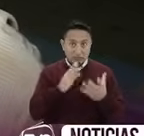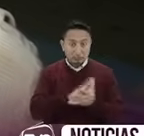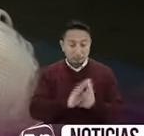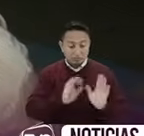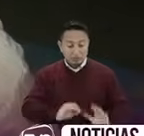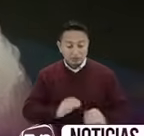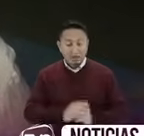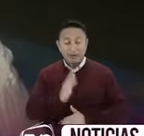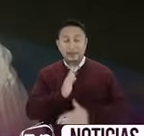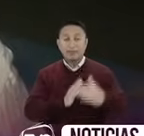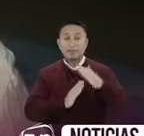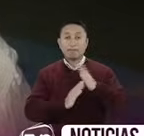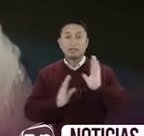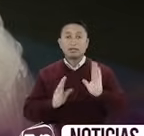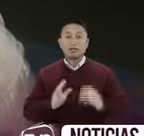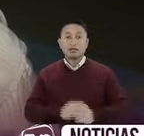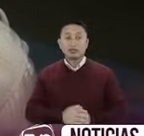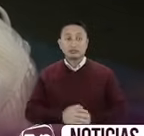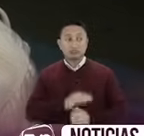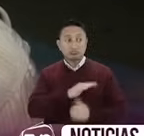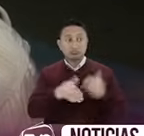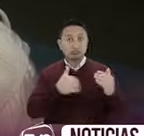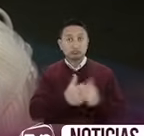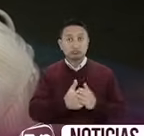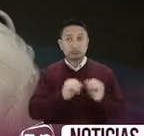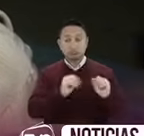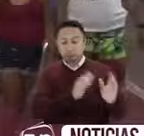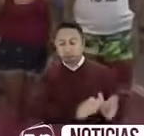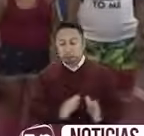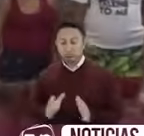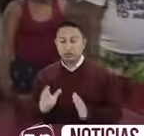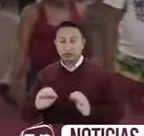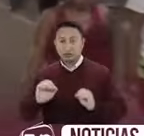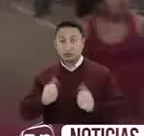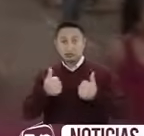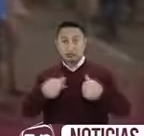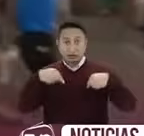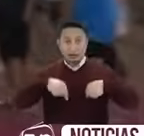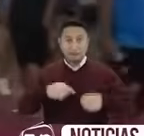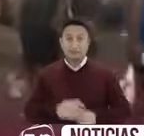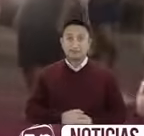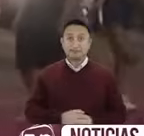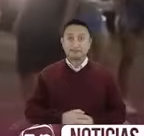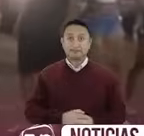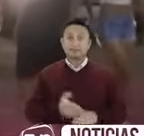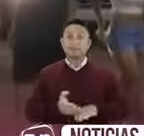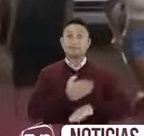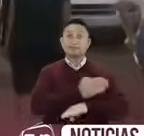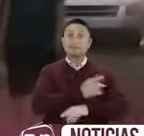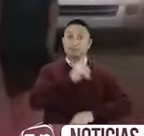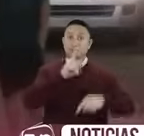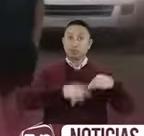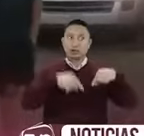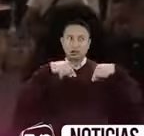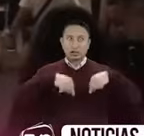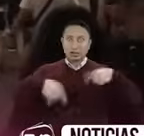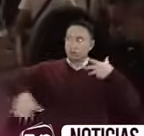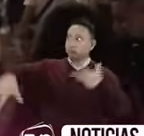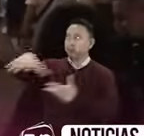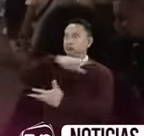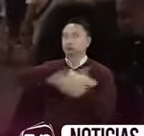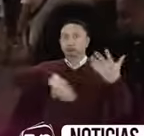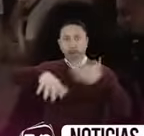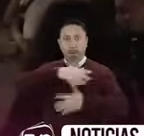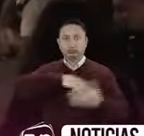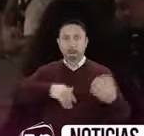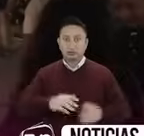existe, que están poniendo en orden las cosas como tienen que estar. Antes no se podían, antes era un revolú aquí y uno